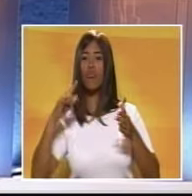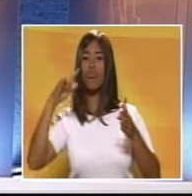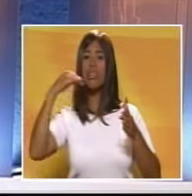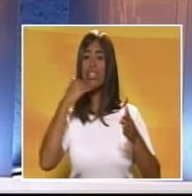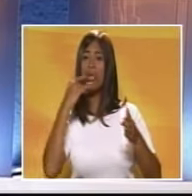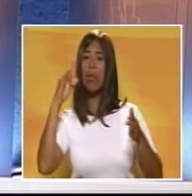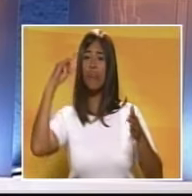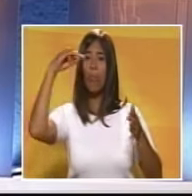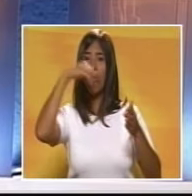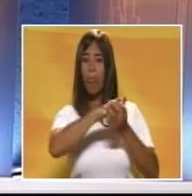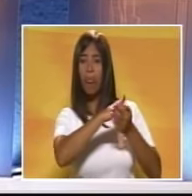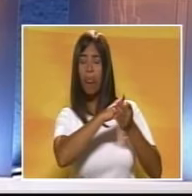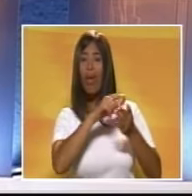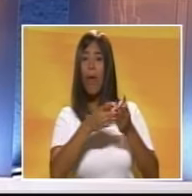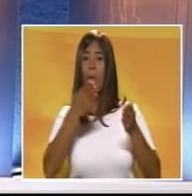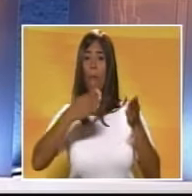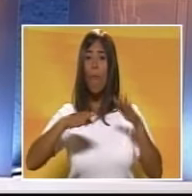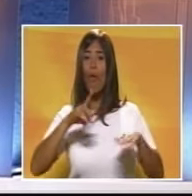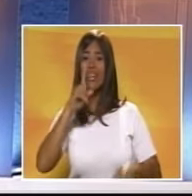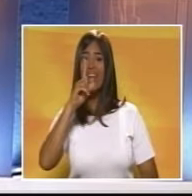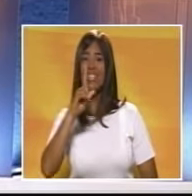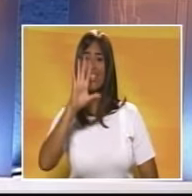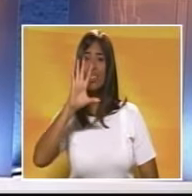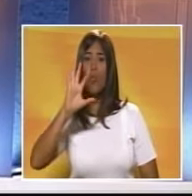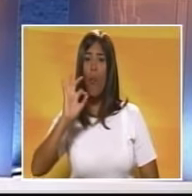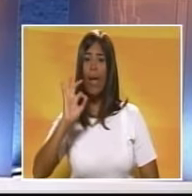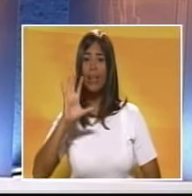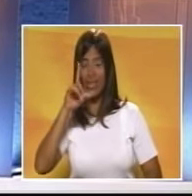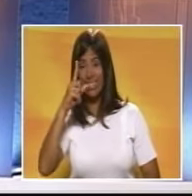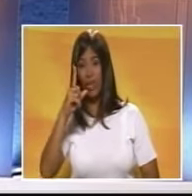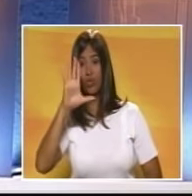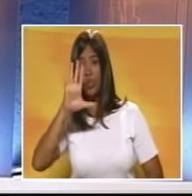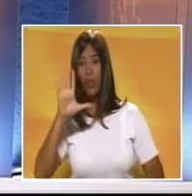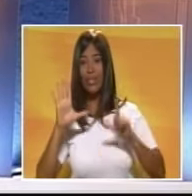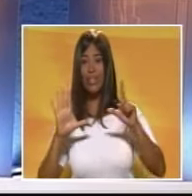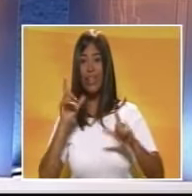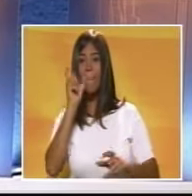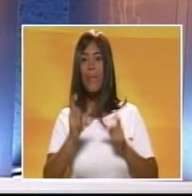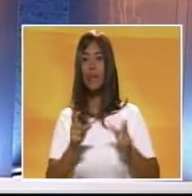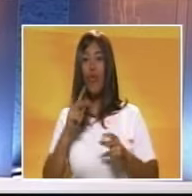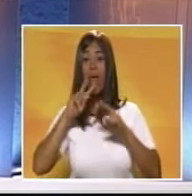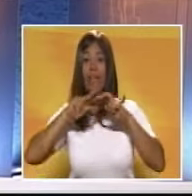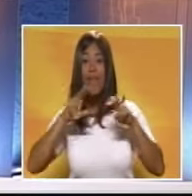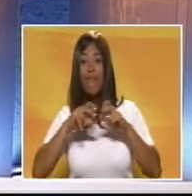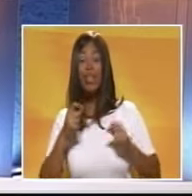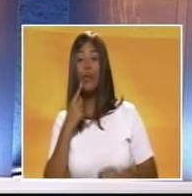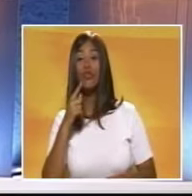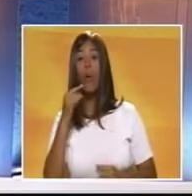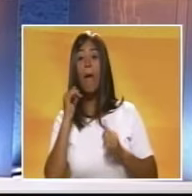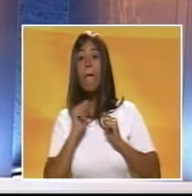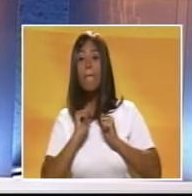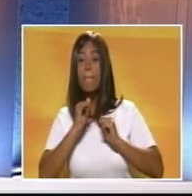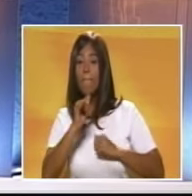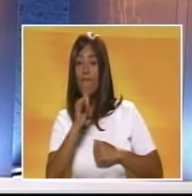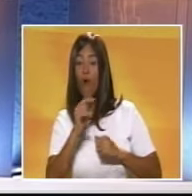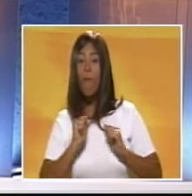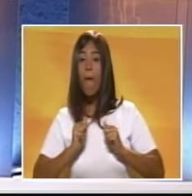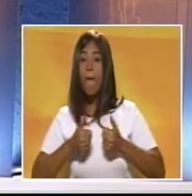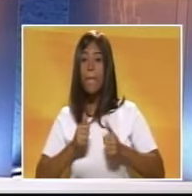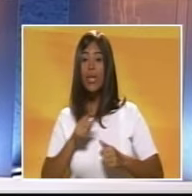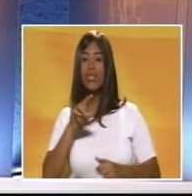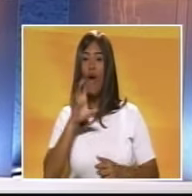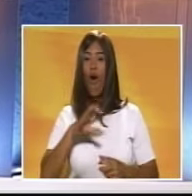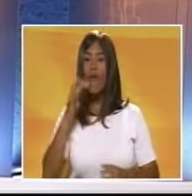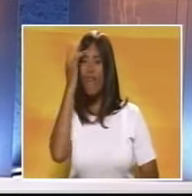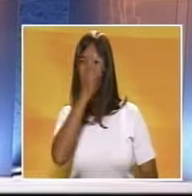de marzo, causando la muerte a 157 personas. Así lo reveló la investigación preliminar del accidente divulgada este jueves por el gobierno del